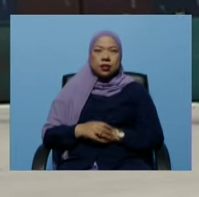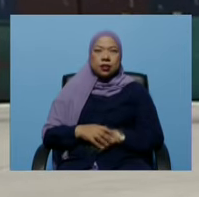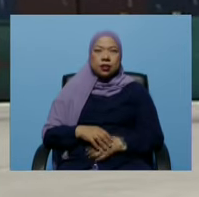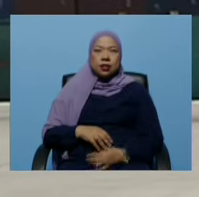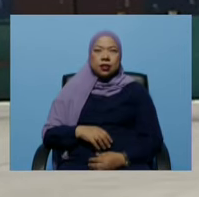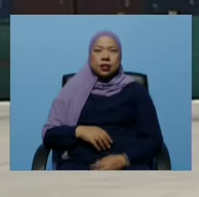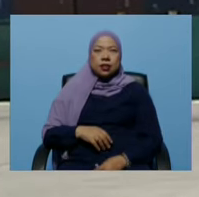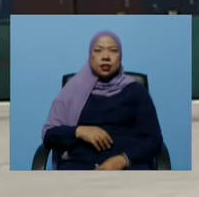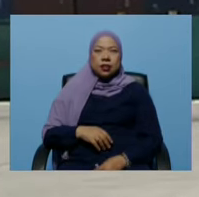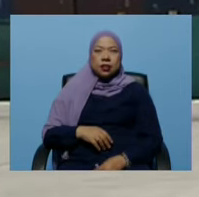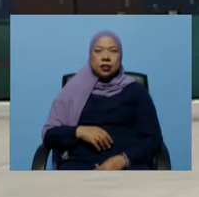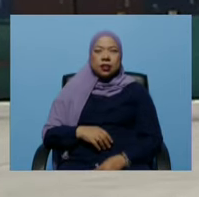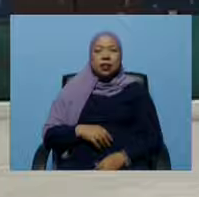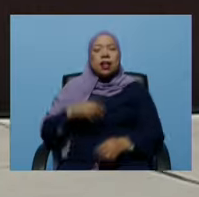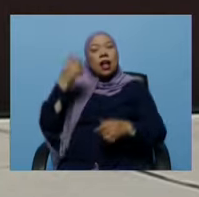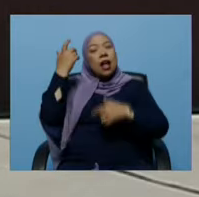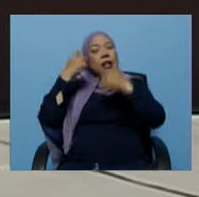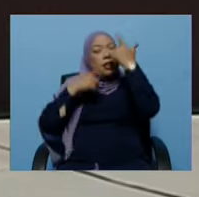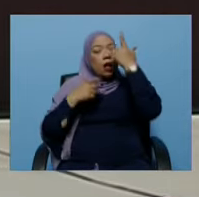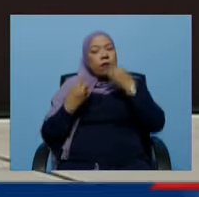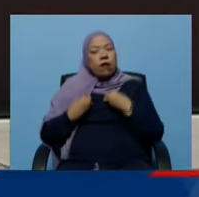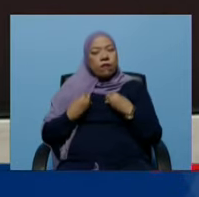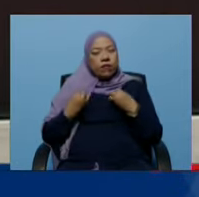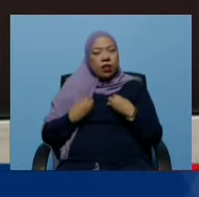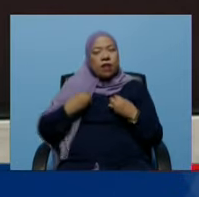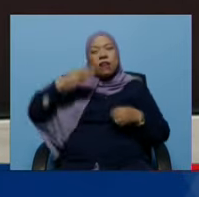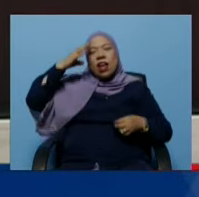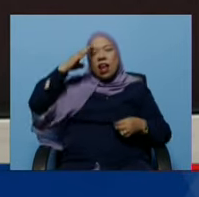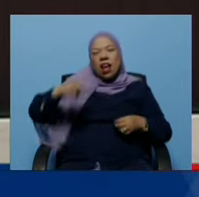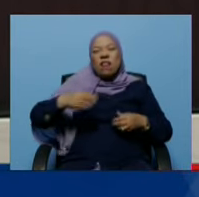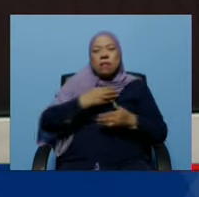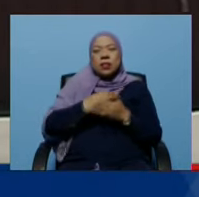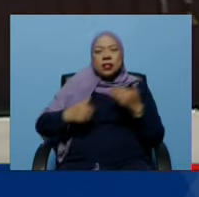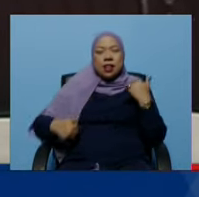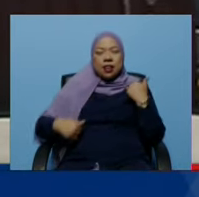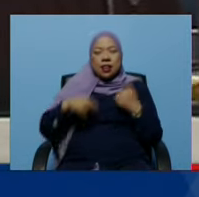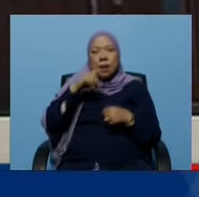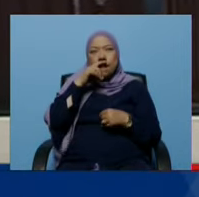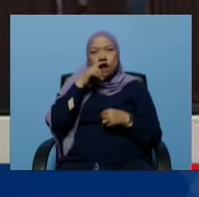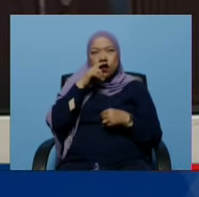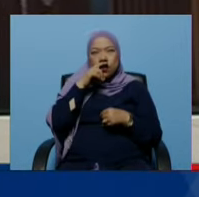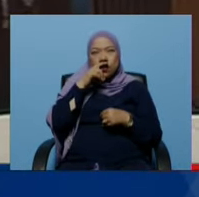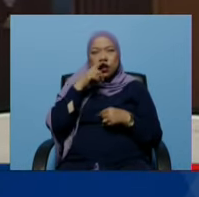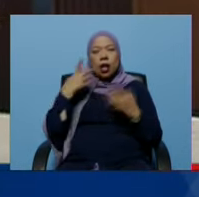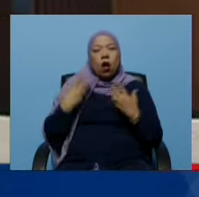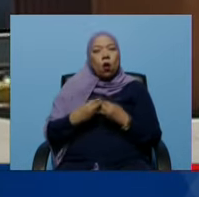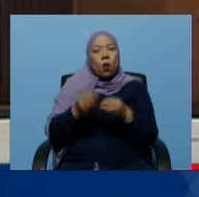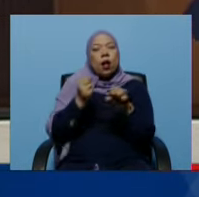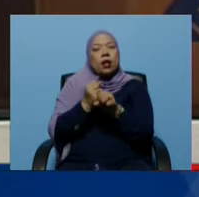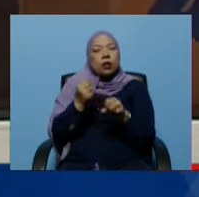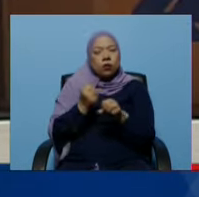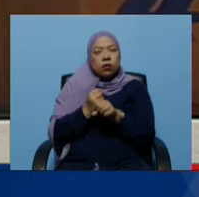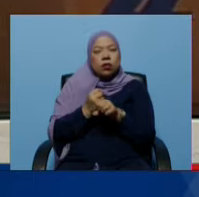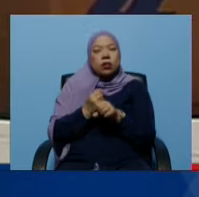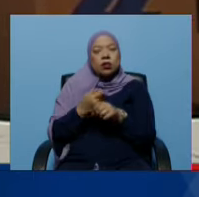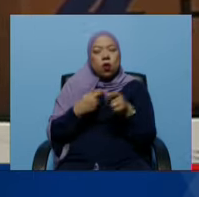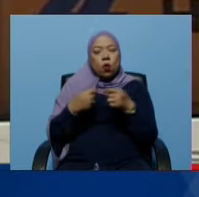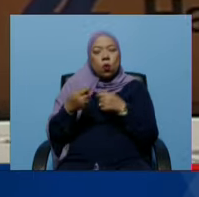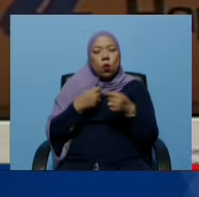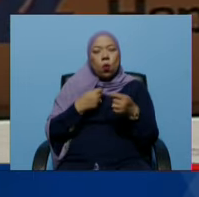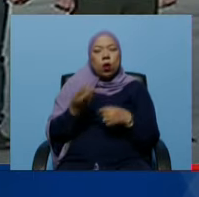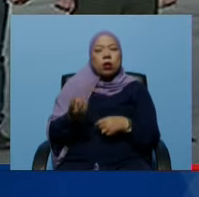Chávez vive, mi comandante en jefe. Nos encontramos aquí en el puerto de La Guaira. Me acompaña el